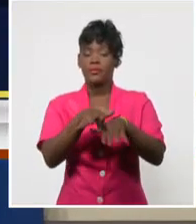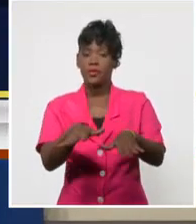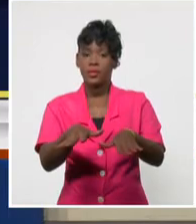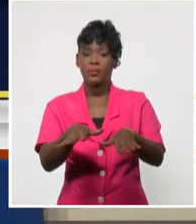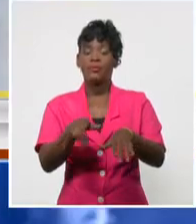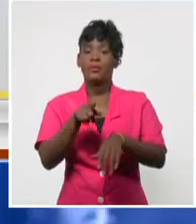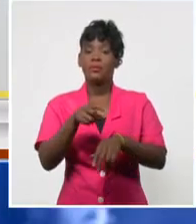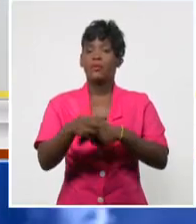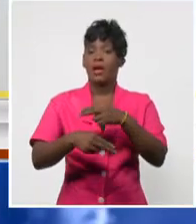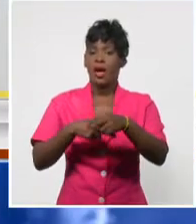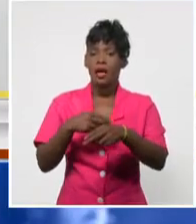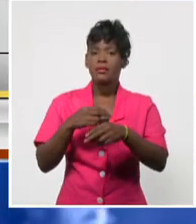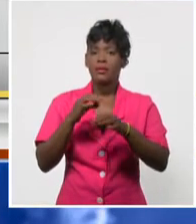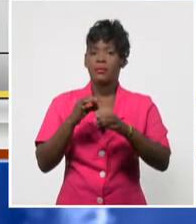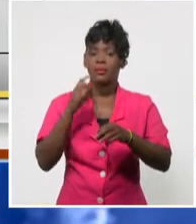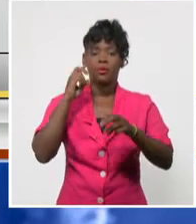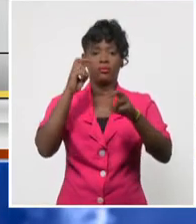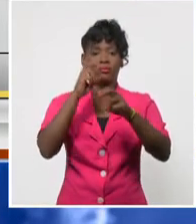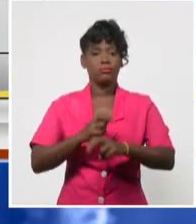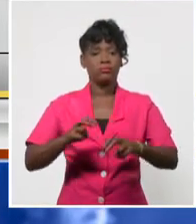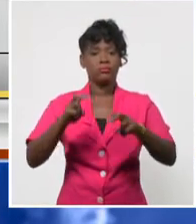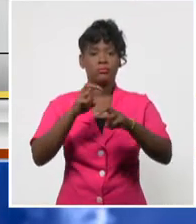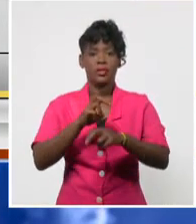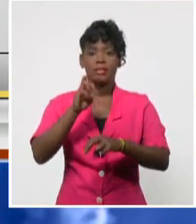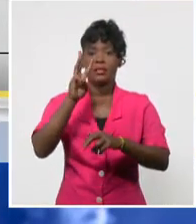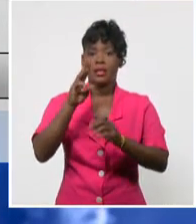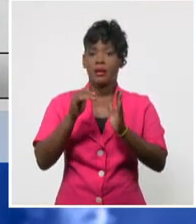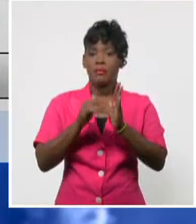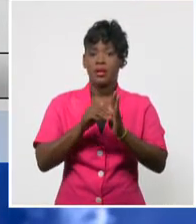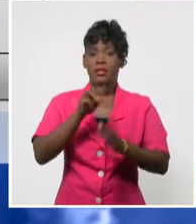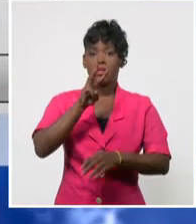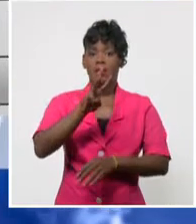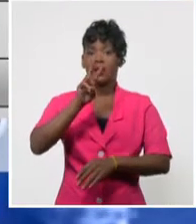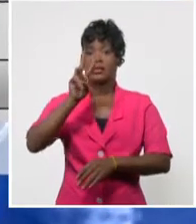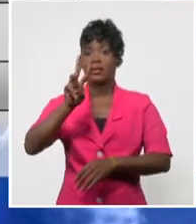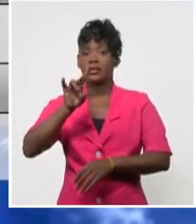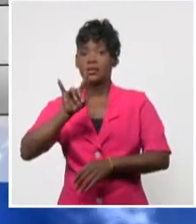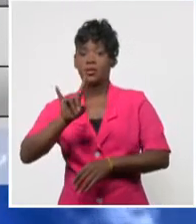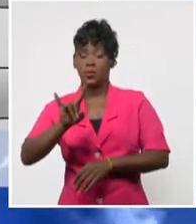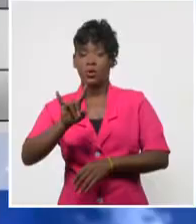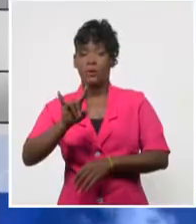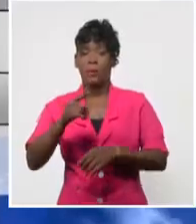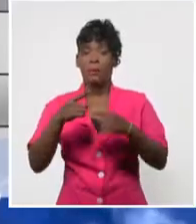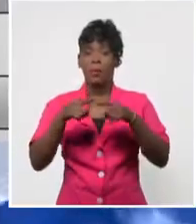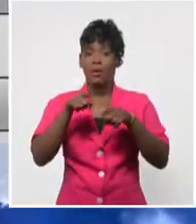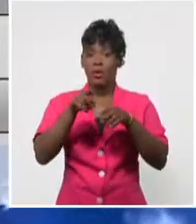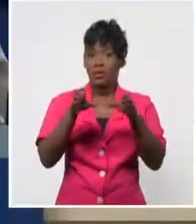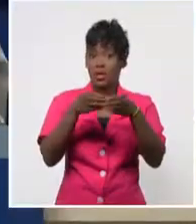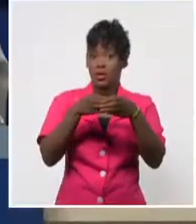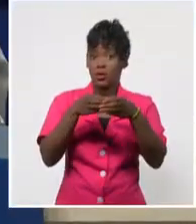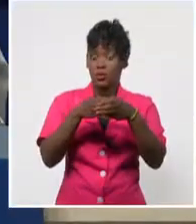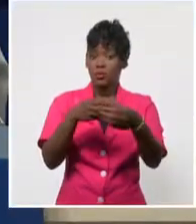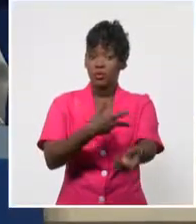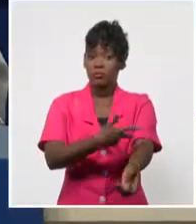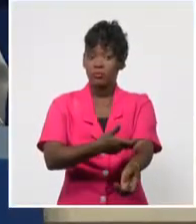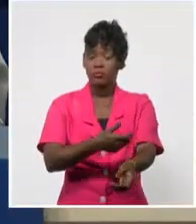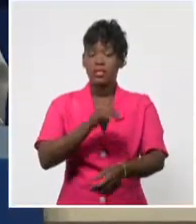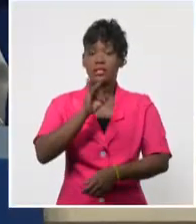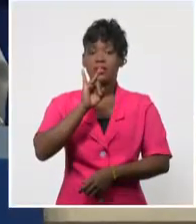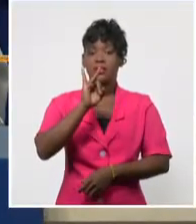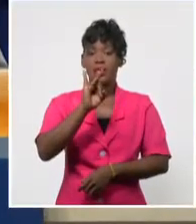fueron estudiadas 3.339 muestras, de ellas 7 resultaron positivas. Todos son